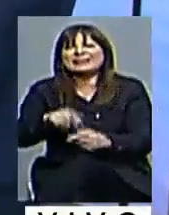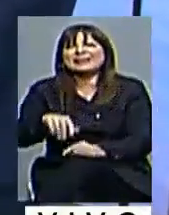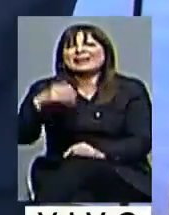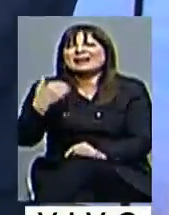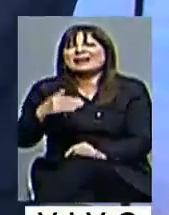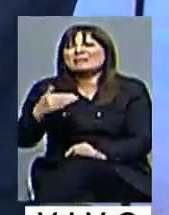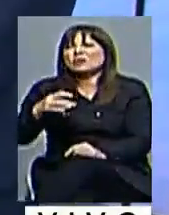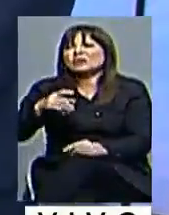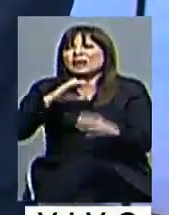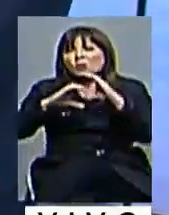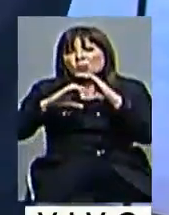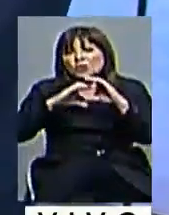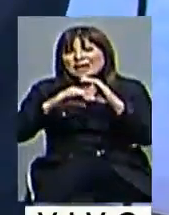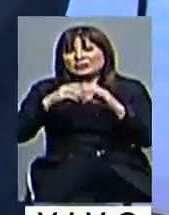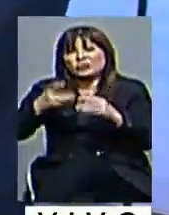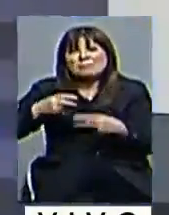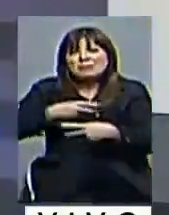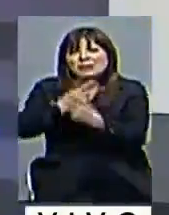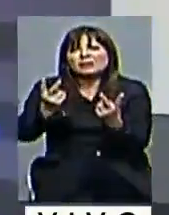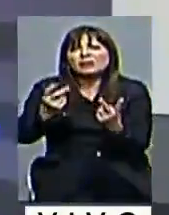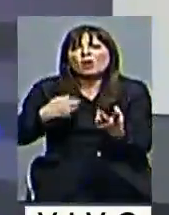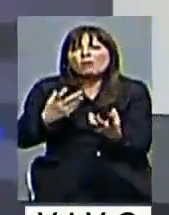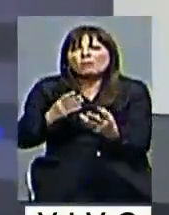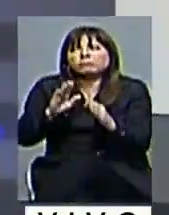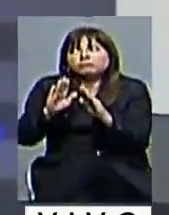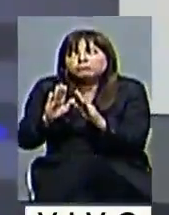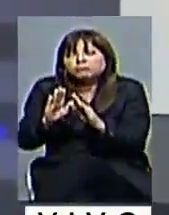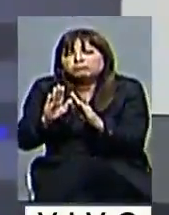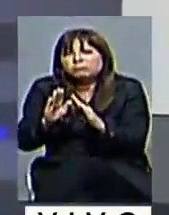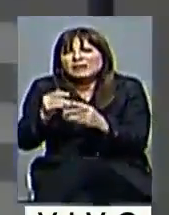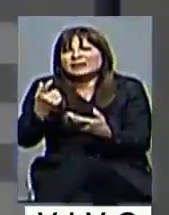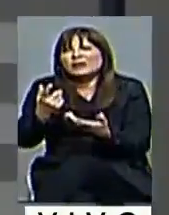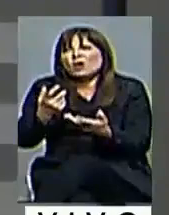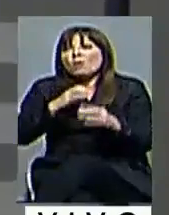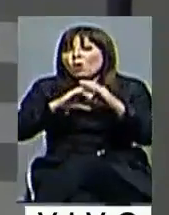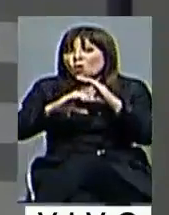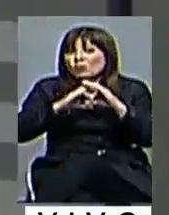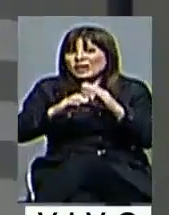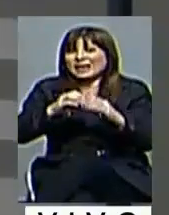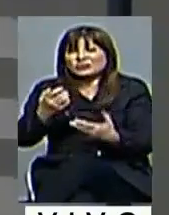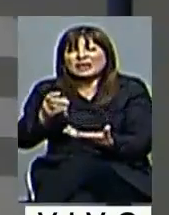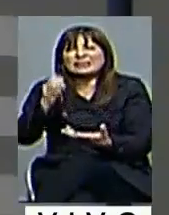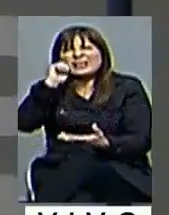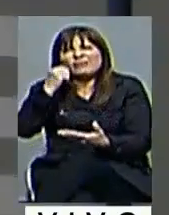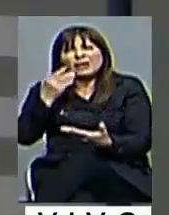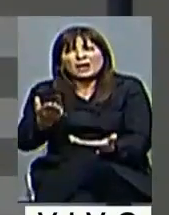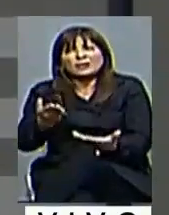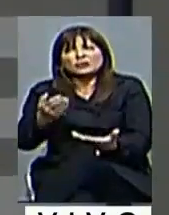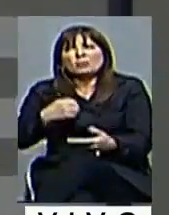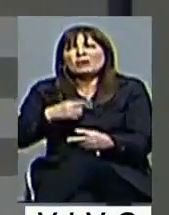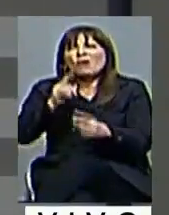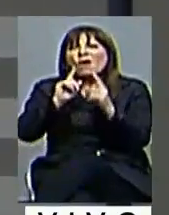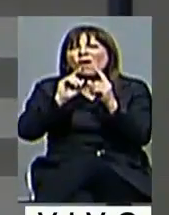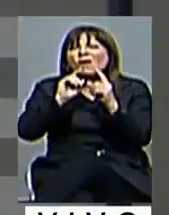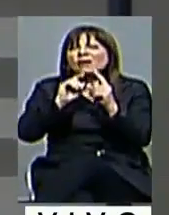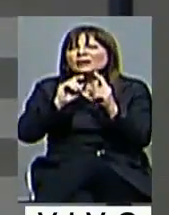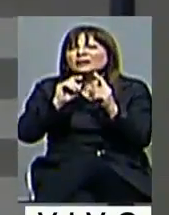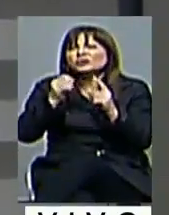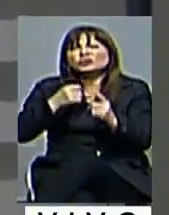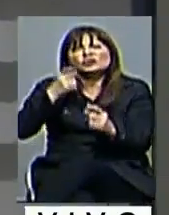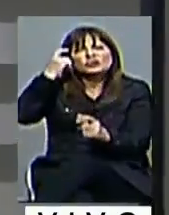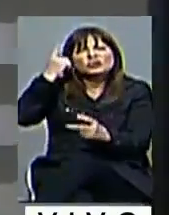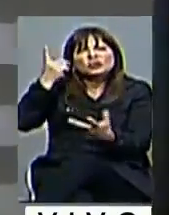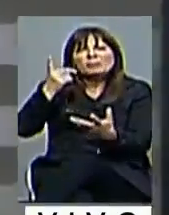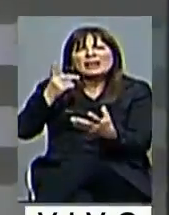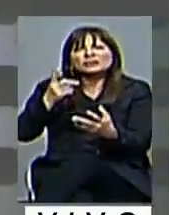haciendo. Pero comunicacionalmente puede indicar subordinación. Claro, pero comunicacionalmente significa eso, pero de alguna forma, incluso